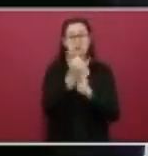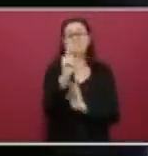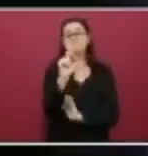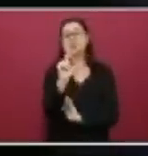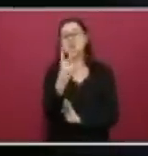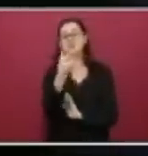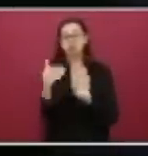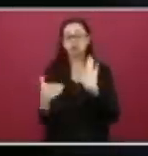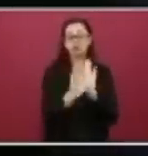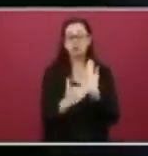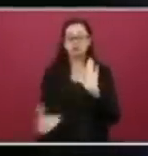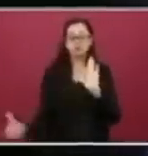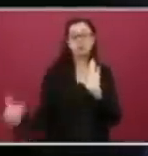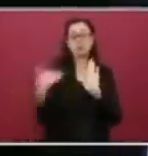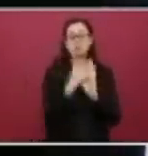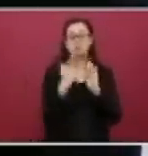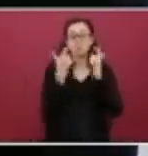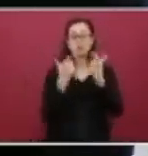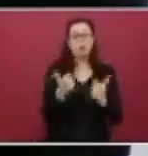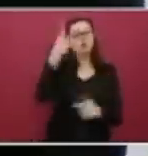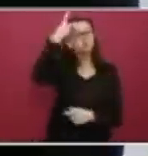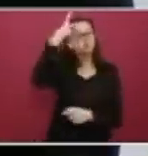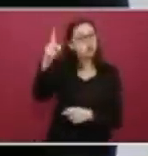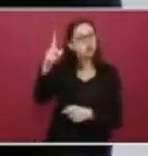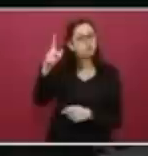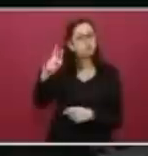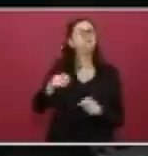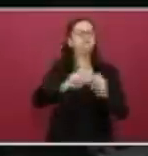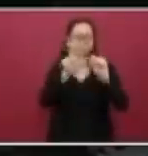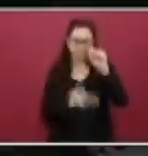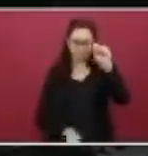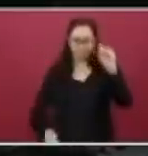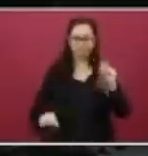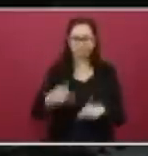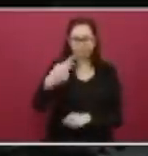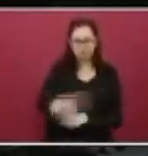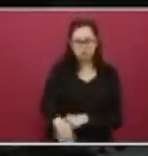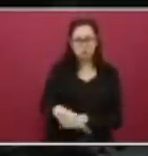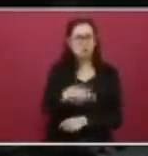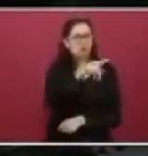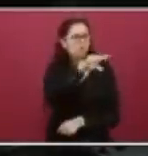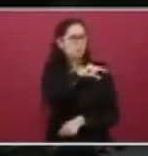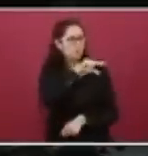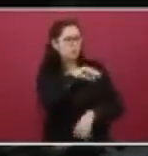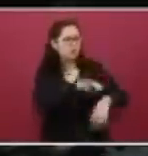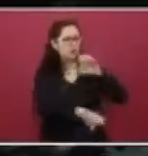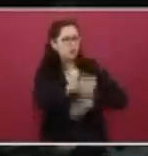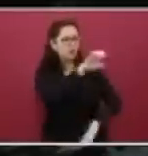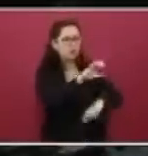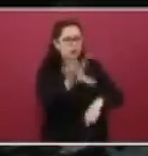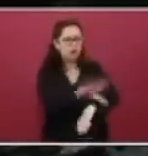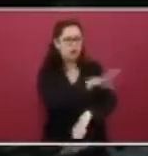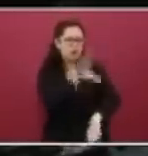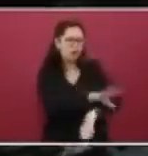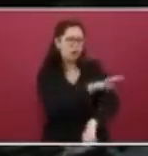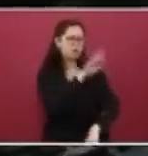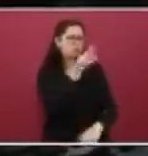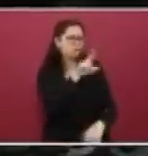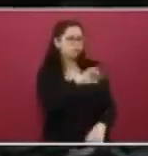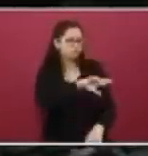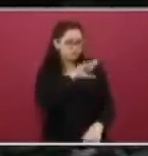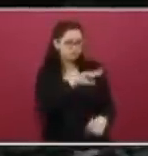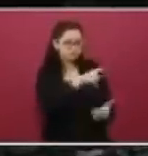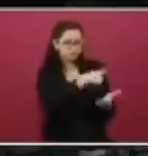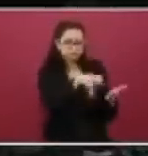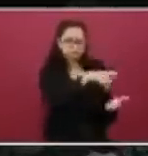será propiedad de la nación con lo que se evitará comprar energía a la iniciativa privada a costos superiores como